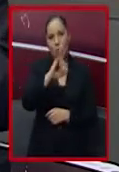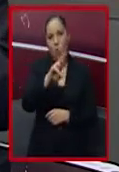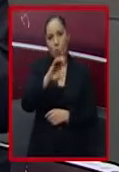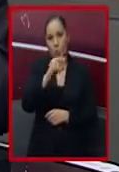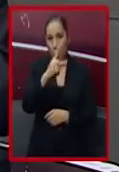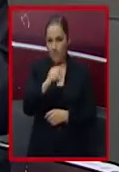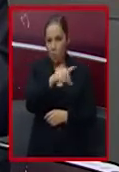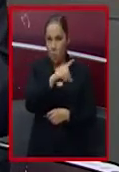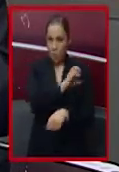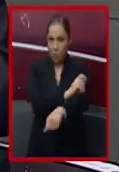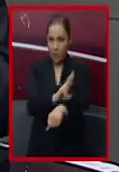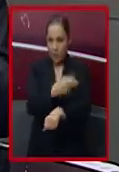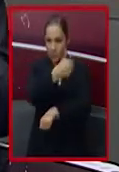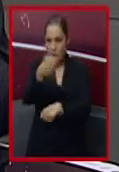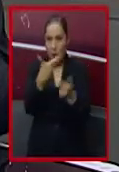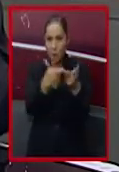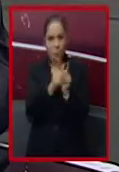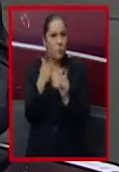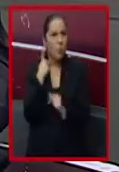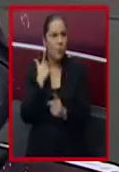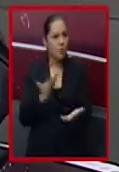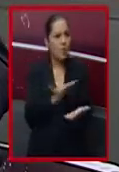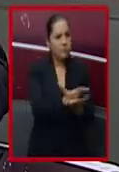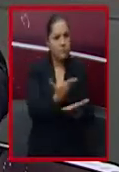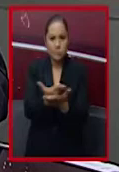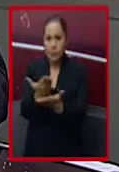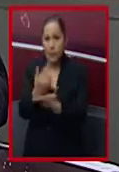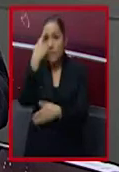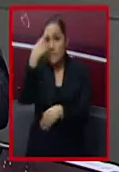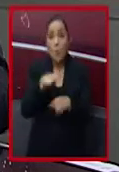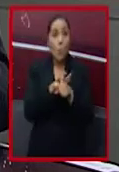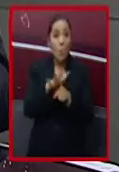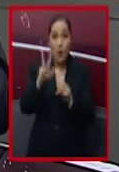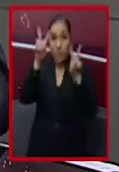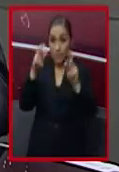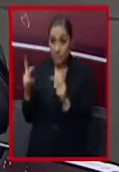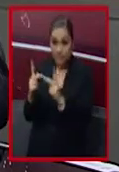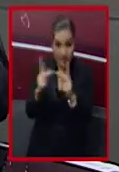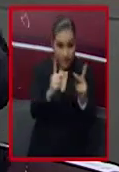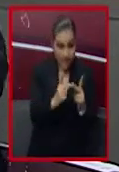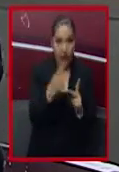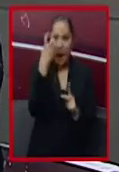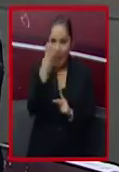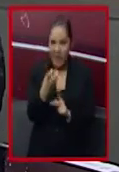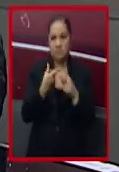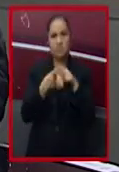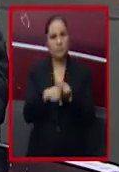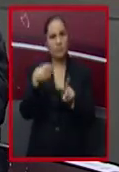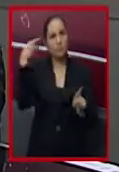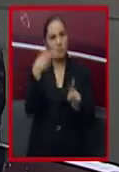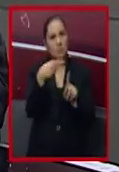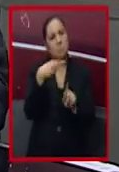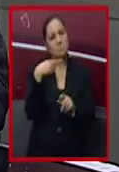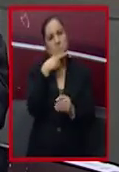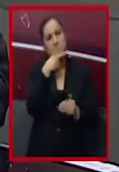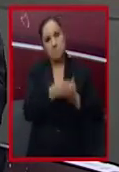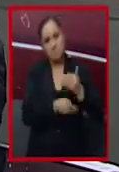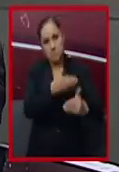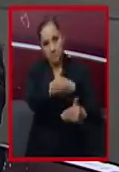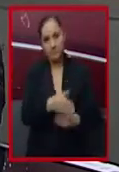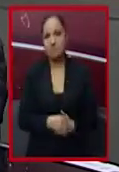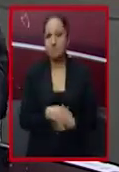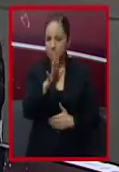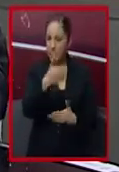agenda parlamentaria legislativa que pueda avanzar en el periodo de sesiones. Pero vamos con las citas. Mire, con fundamento en los artículos 65